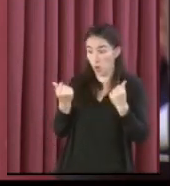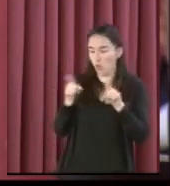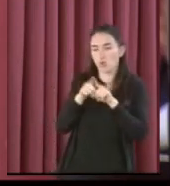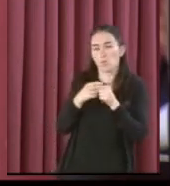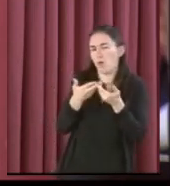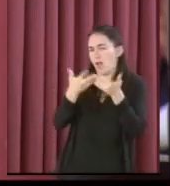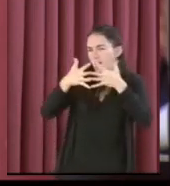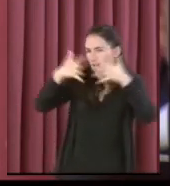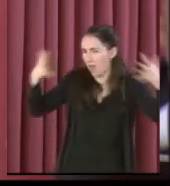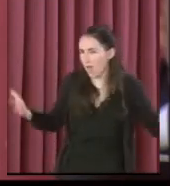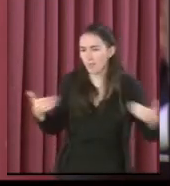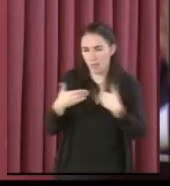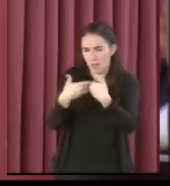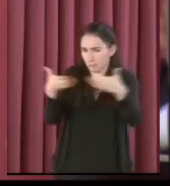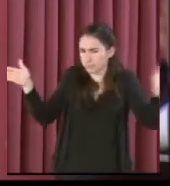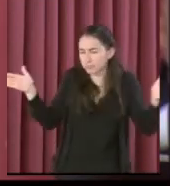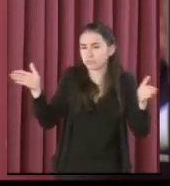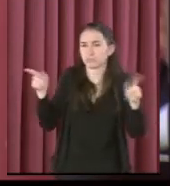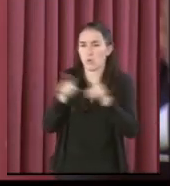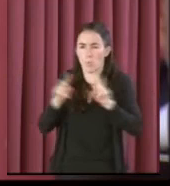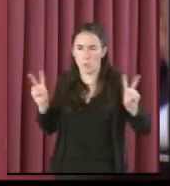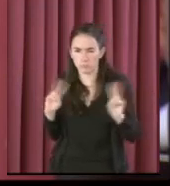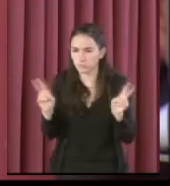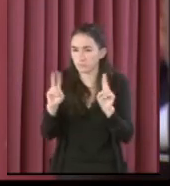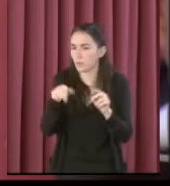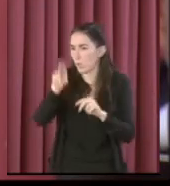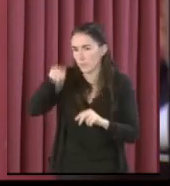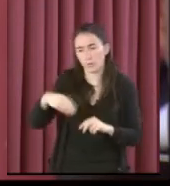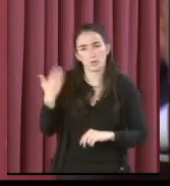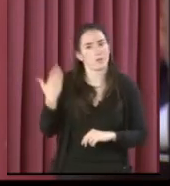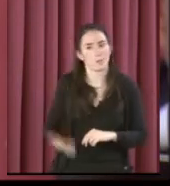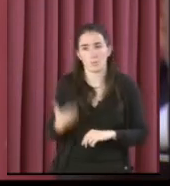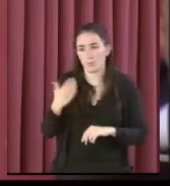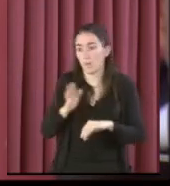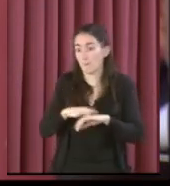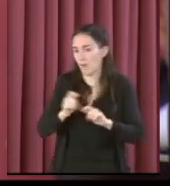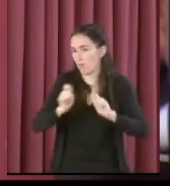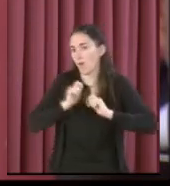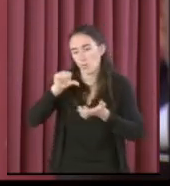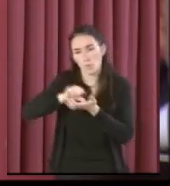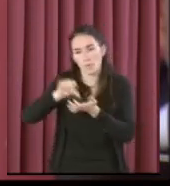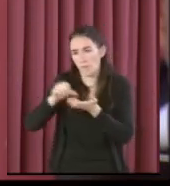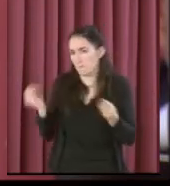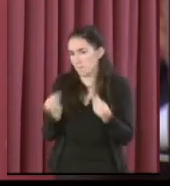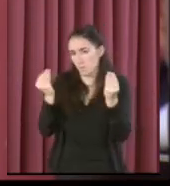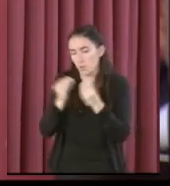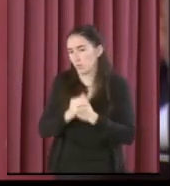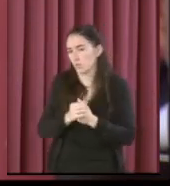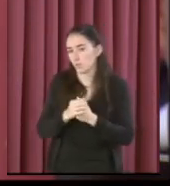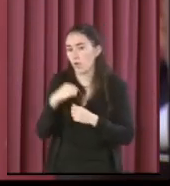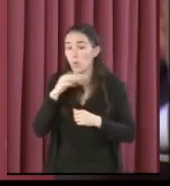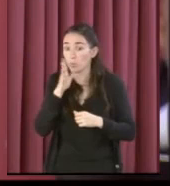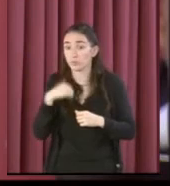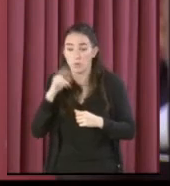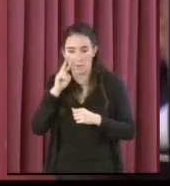implicada con su futuro, son fundamentales para la ciudad y, además, también, en mi opinión, son connaturales a un equipo